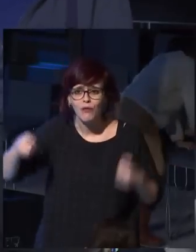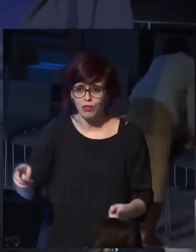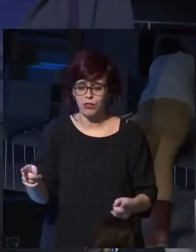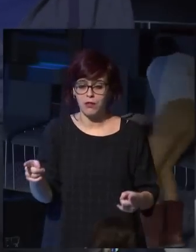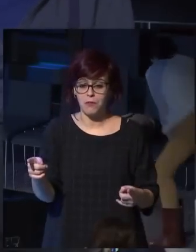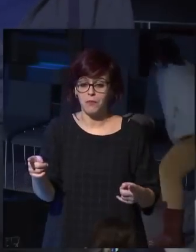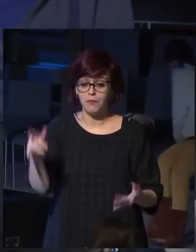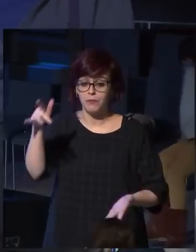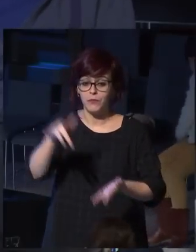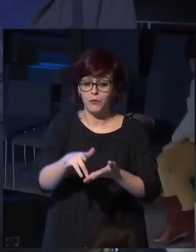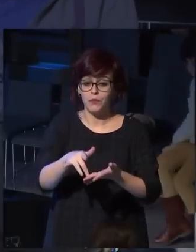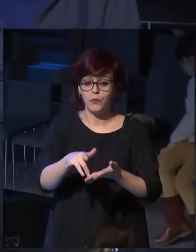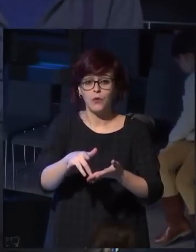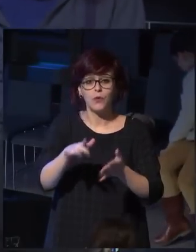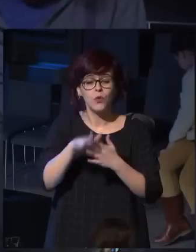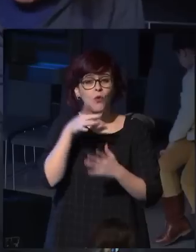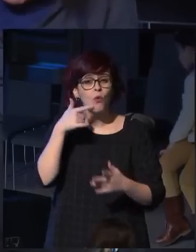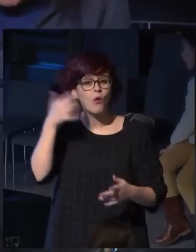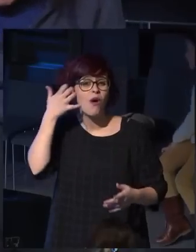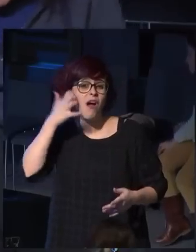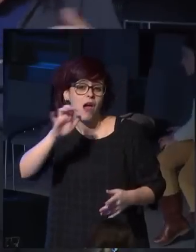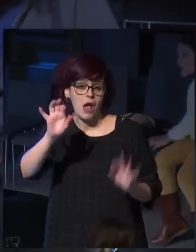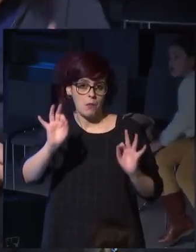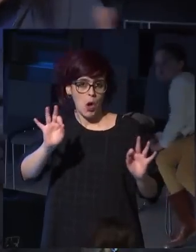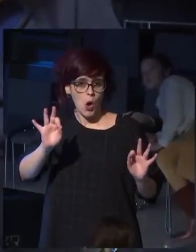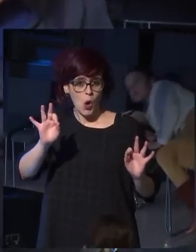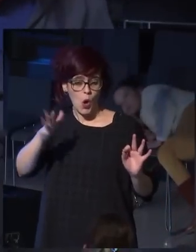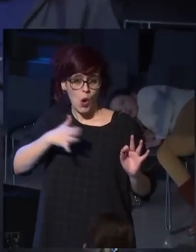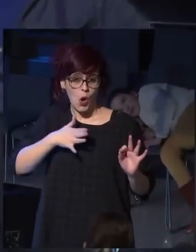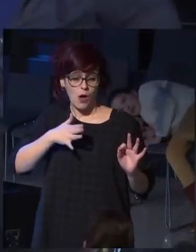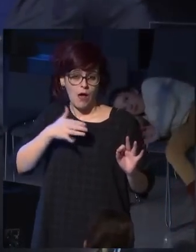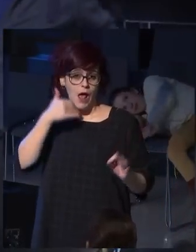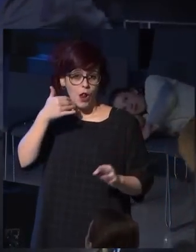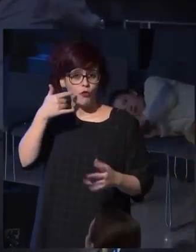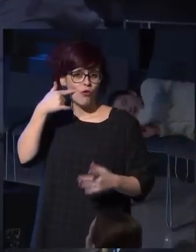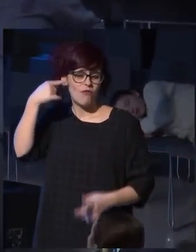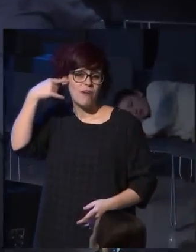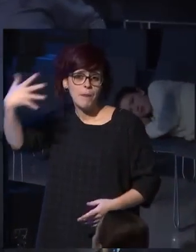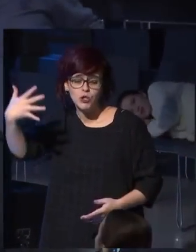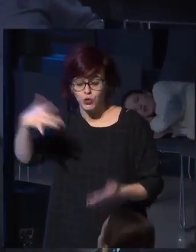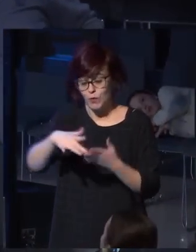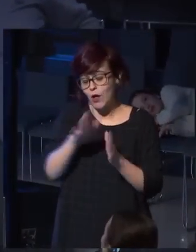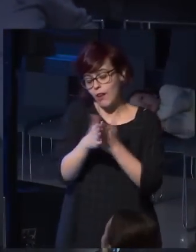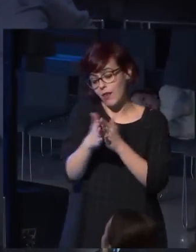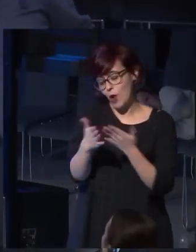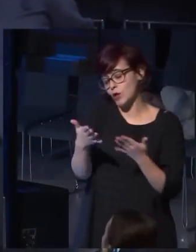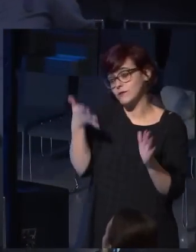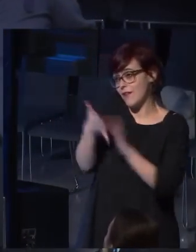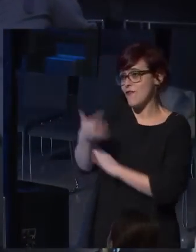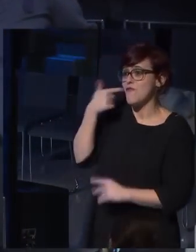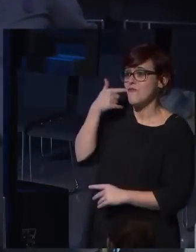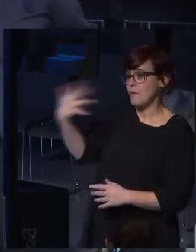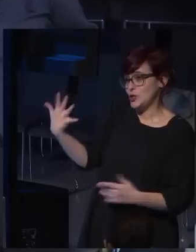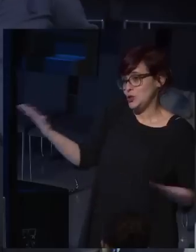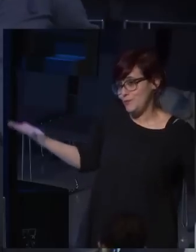Yo como genio de esto y como un hombre ya famoso en el libro, yo digo, cuando